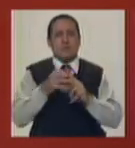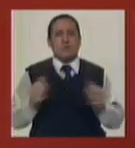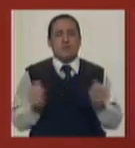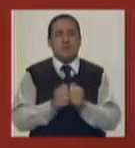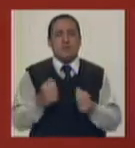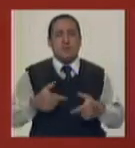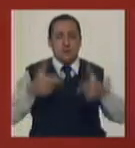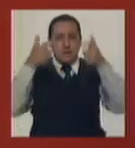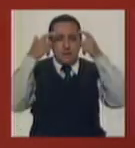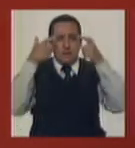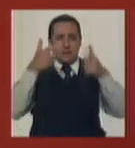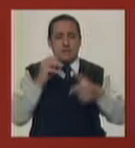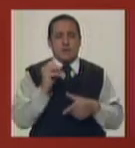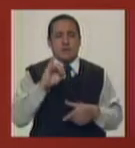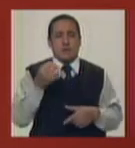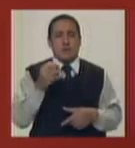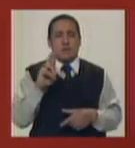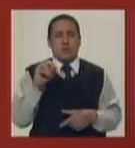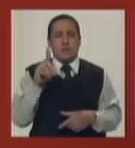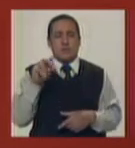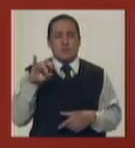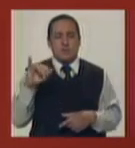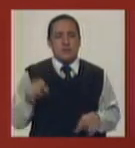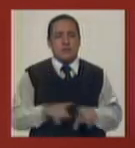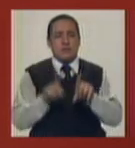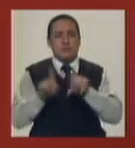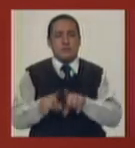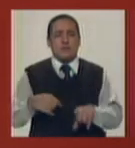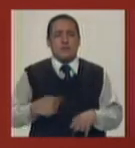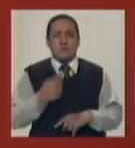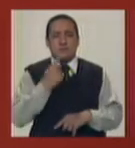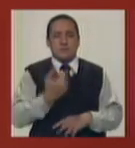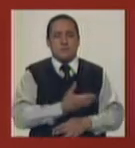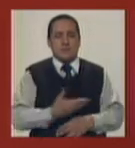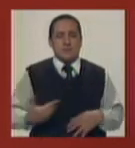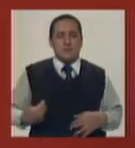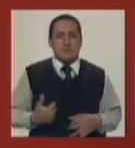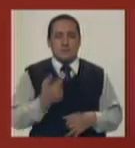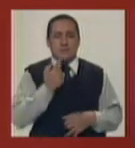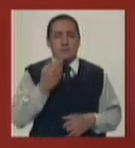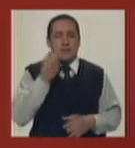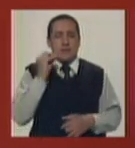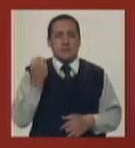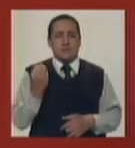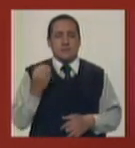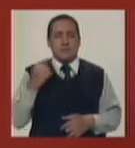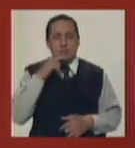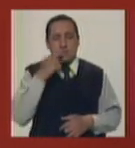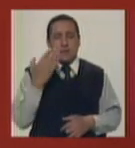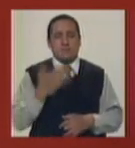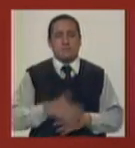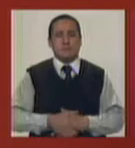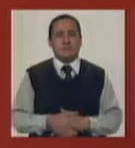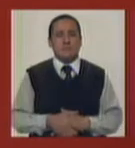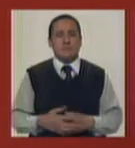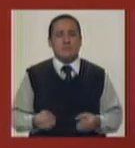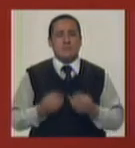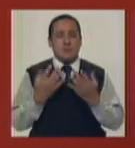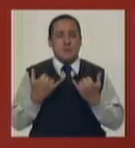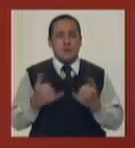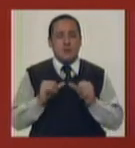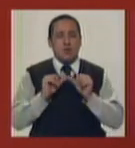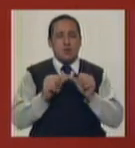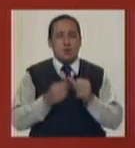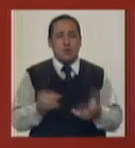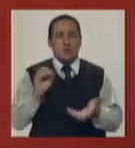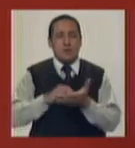con el rey de Jordania. A la izquierda se encontraba la presidenta de Brasil, Dilma Rousseff. Vamos